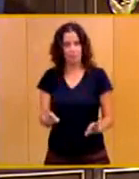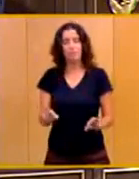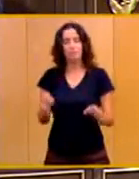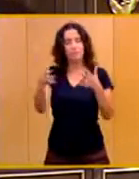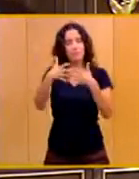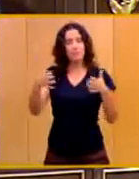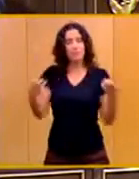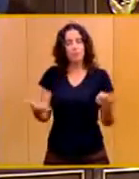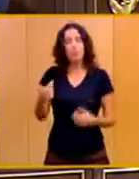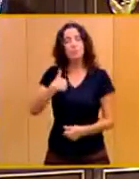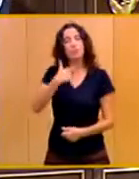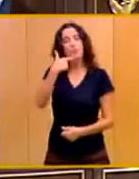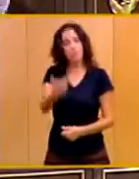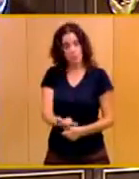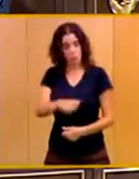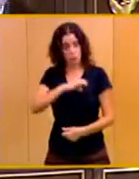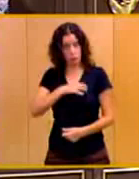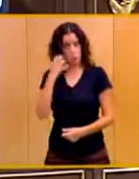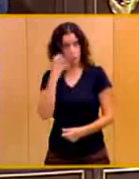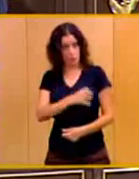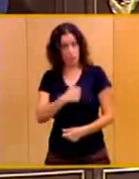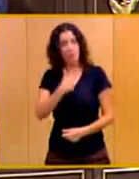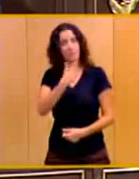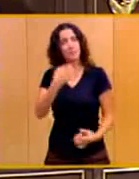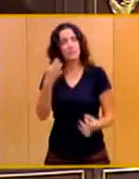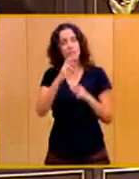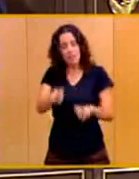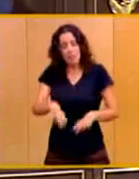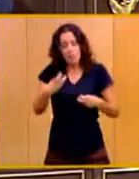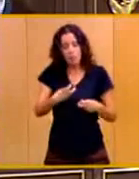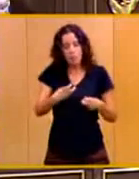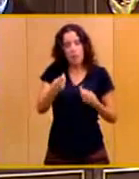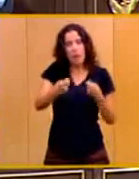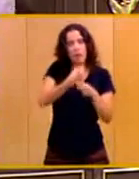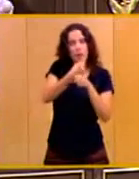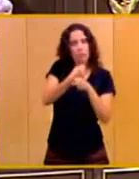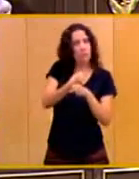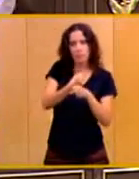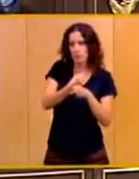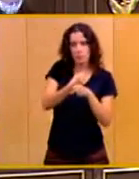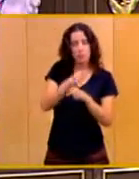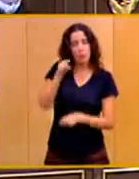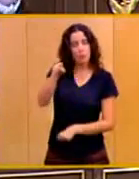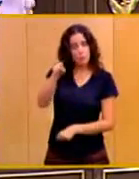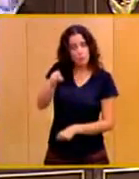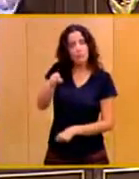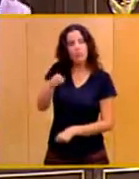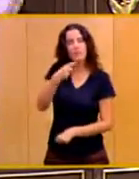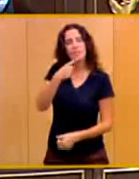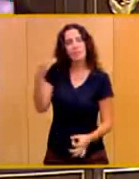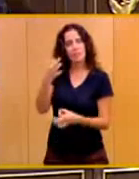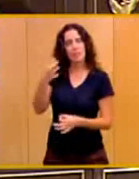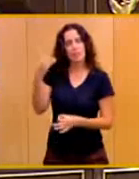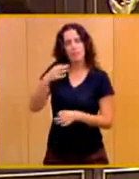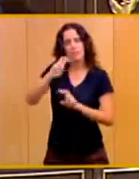dicho, señor Rajoy, que no hay que hacer una reforma del mercado laboral. Usted es el que afirma que hay que hacer una